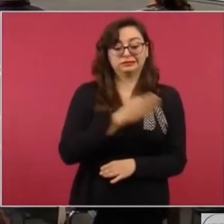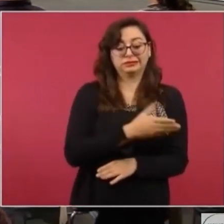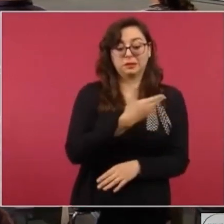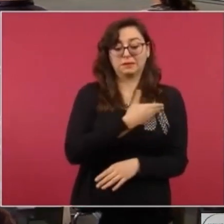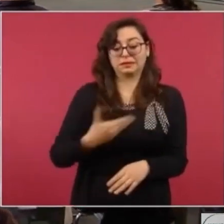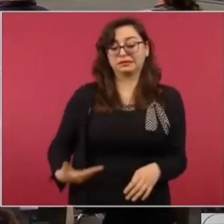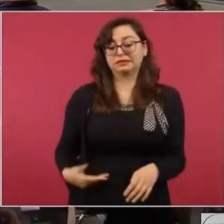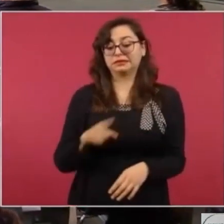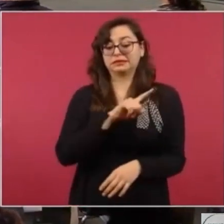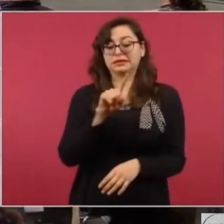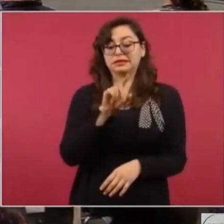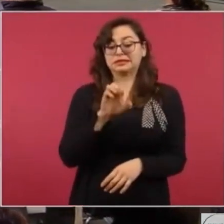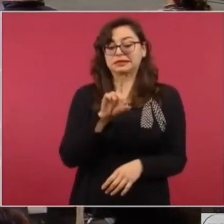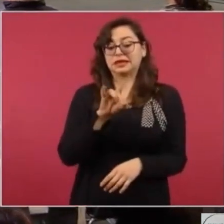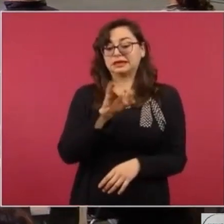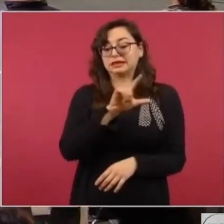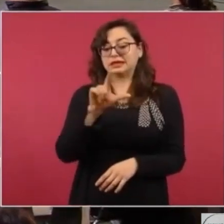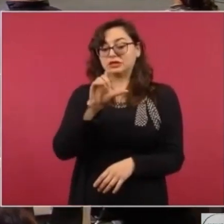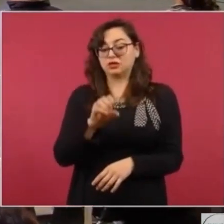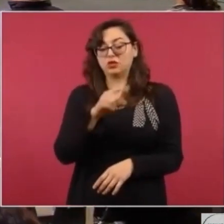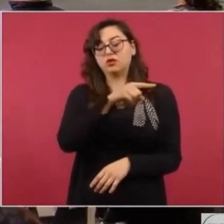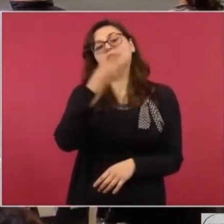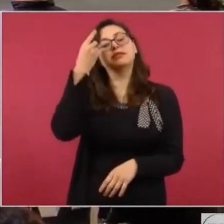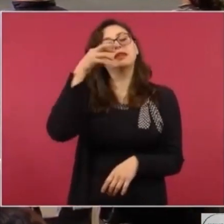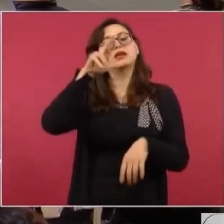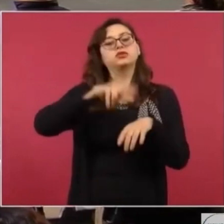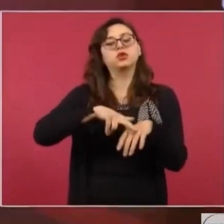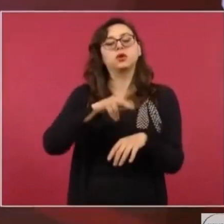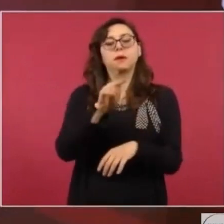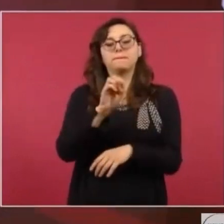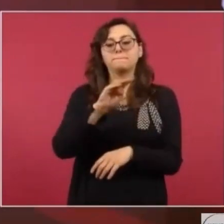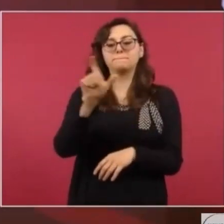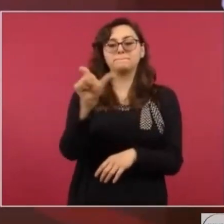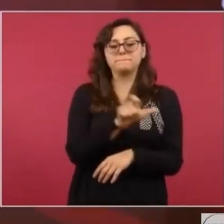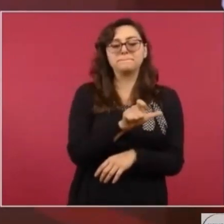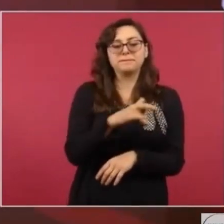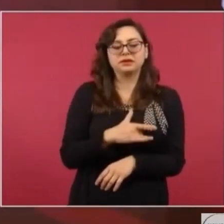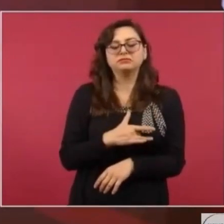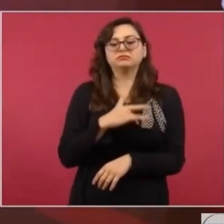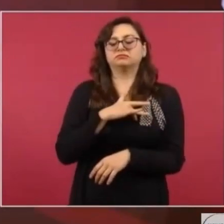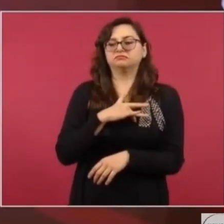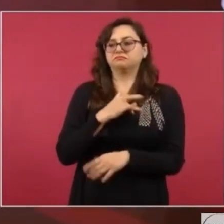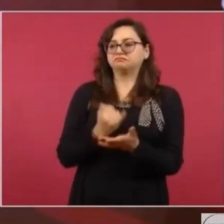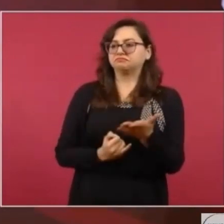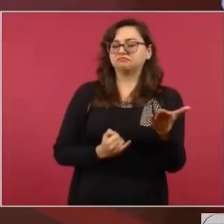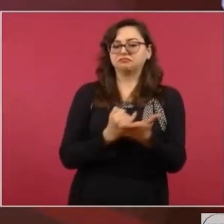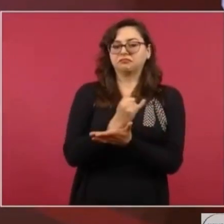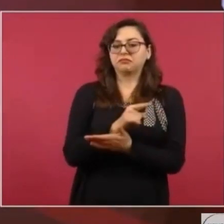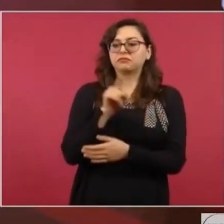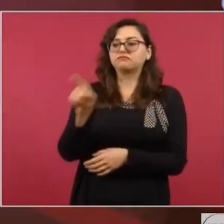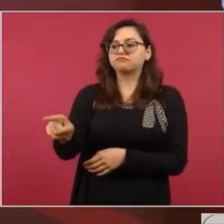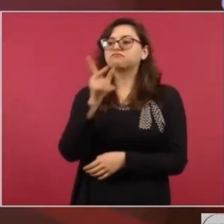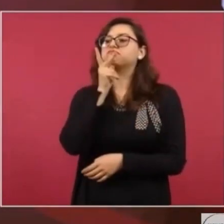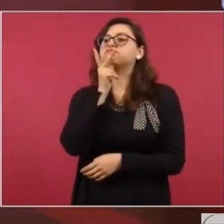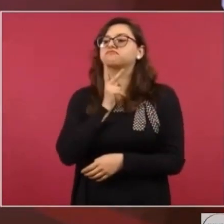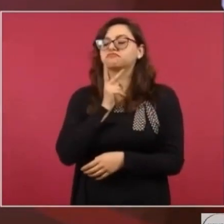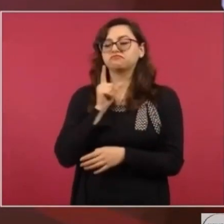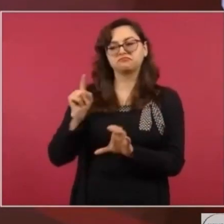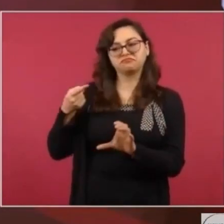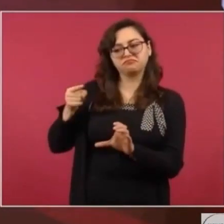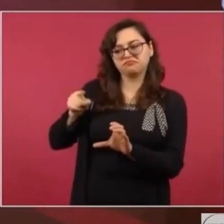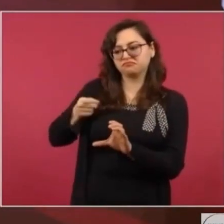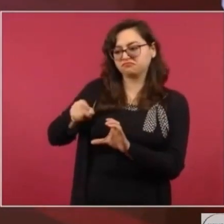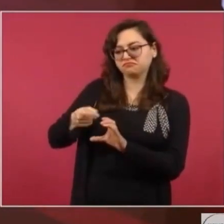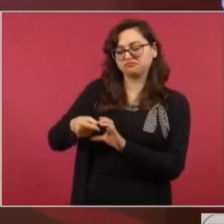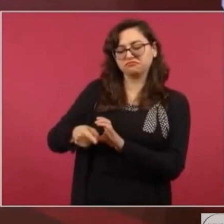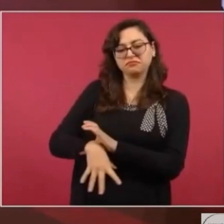decidieron intervenir los pozos petroleros y cuando iban perdiendo